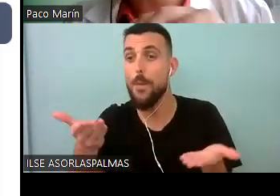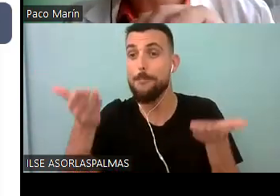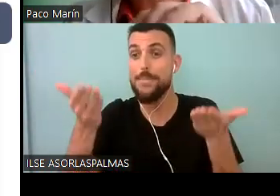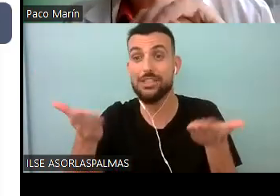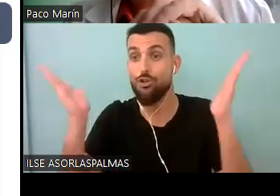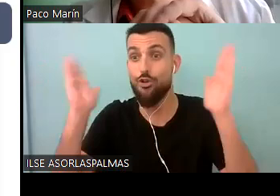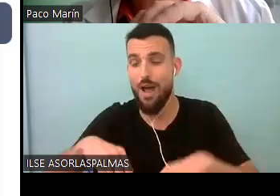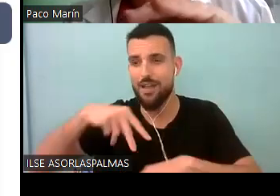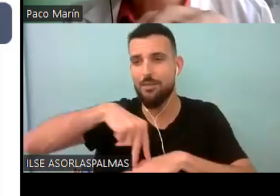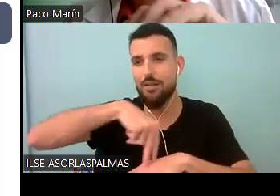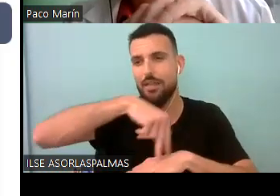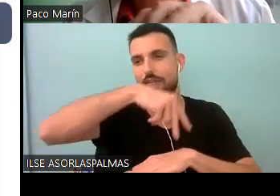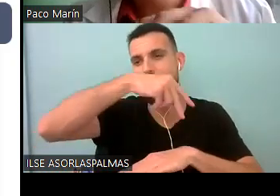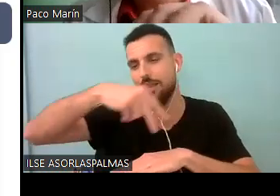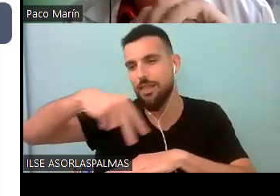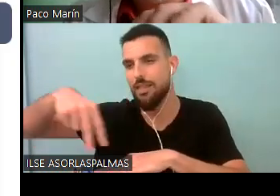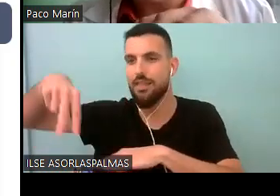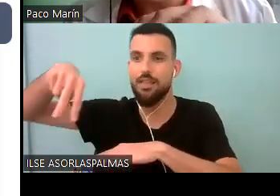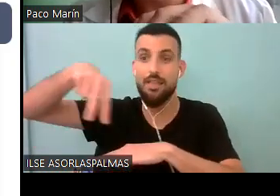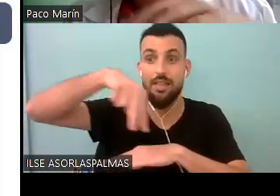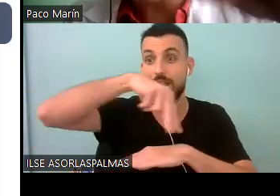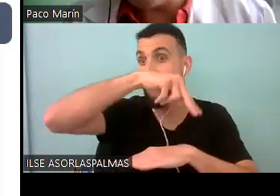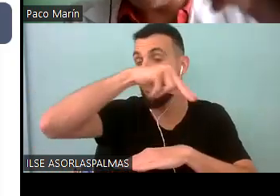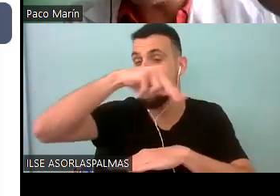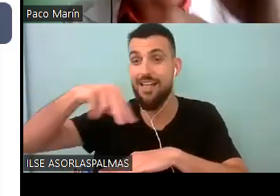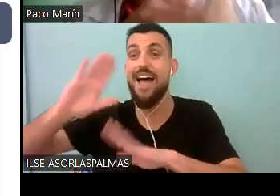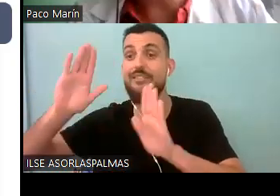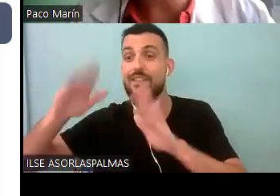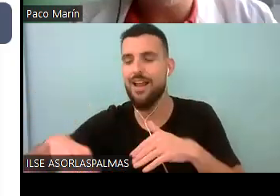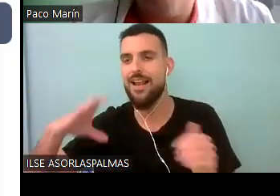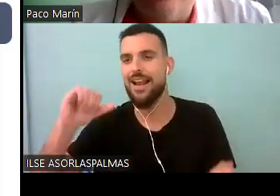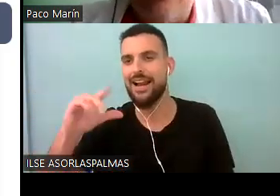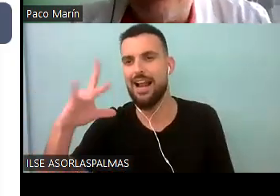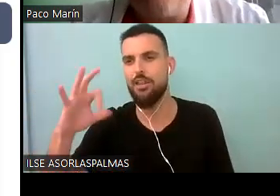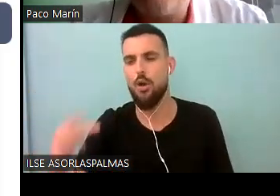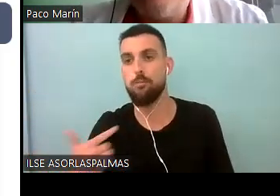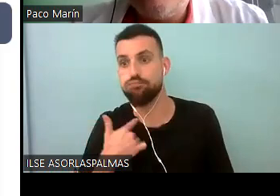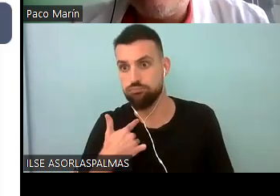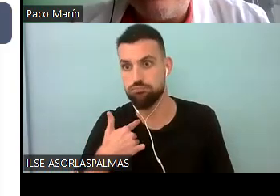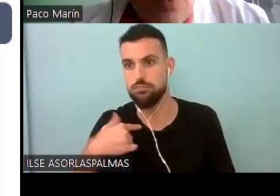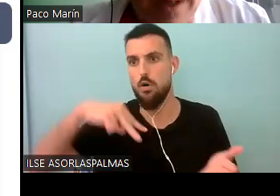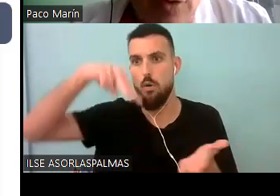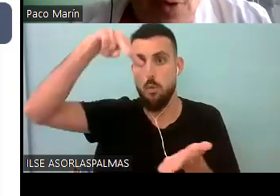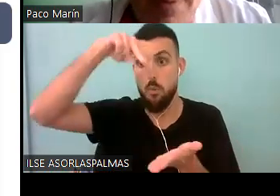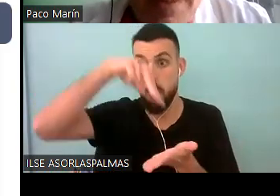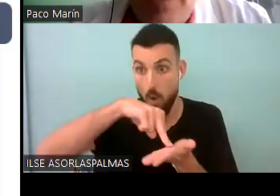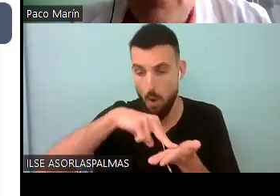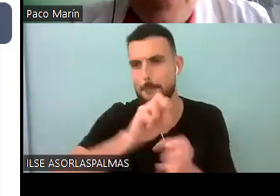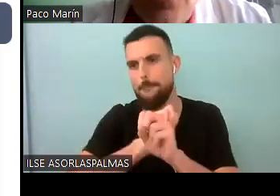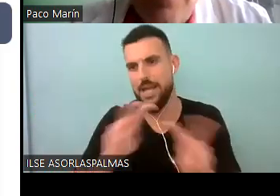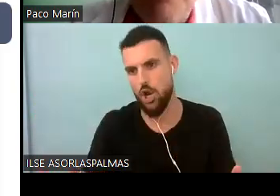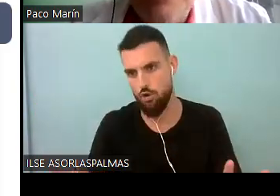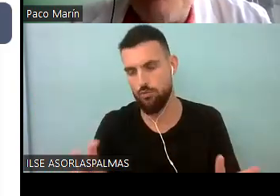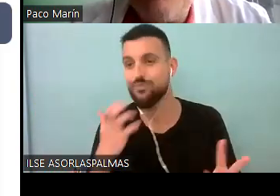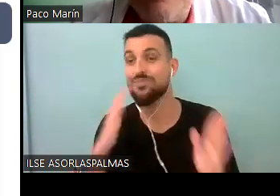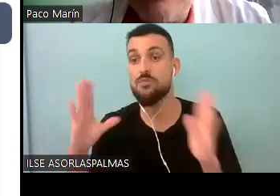se ha sometida el hueso o el esqueleto, aumenta la cantidad de calcio que se deposita en el hueso. En las mujeres, como comentamos, hay un